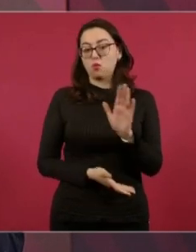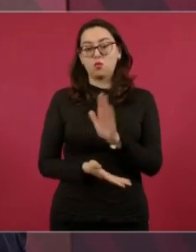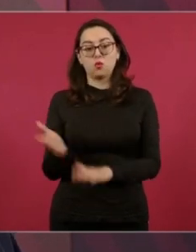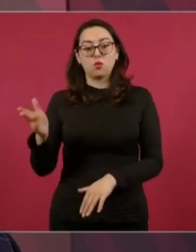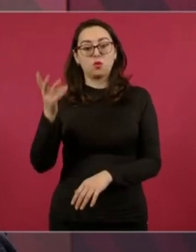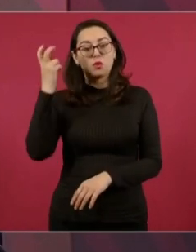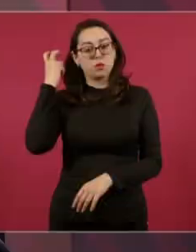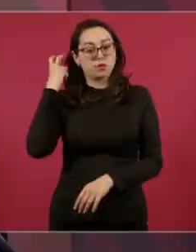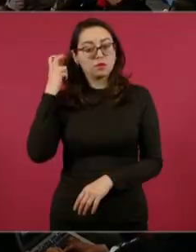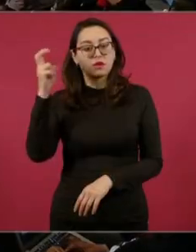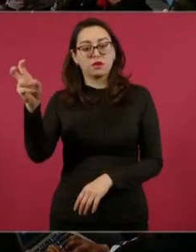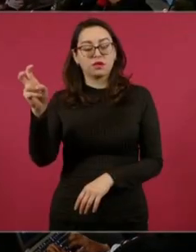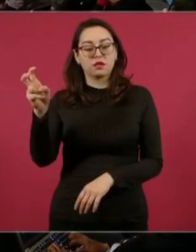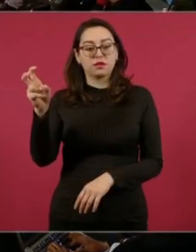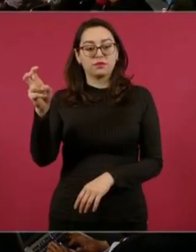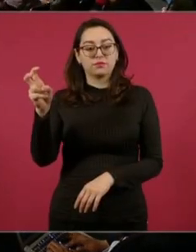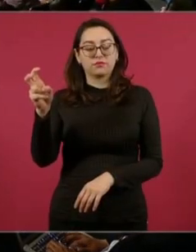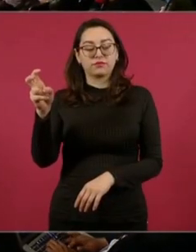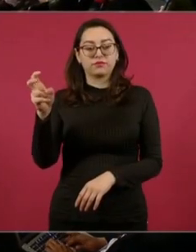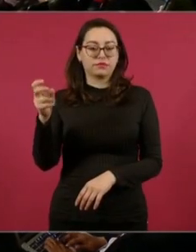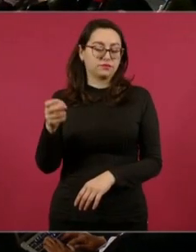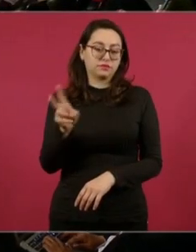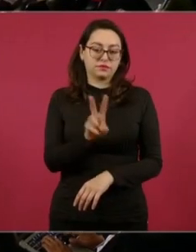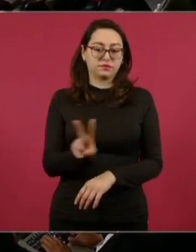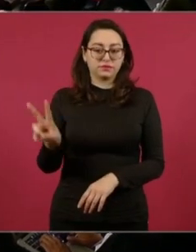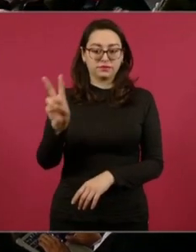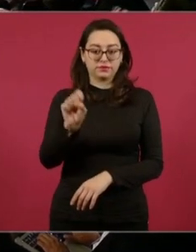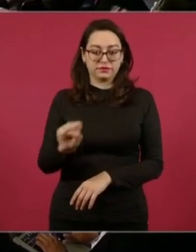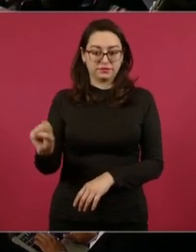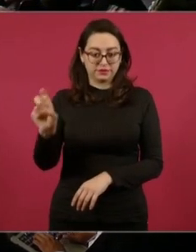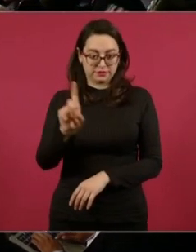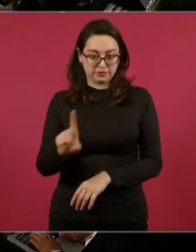que termino hasta el domingo.